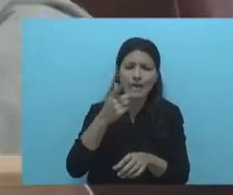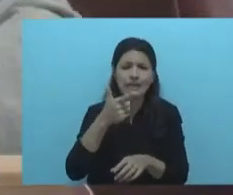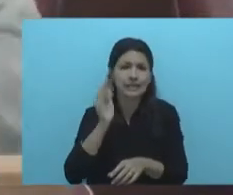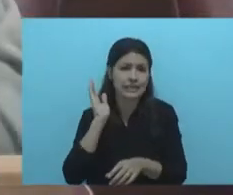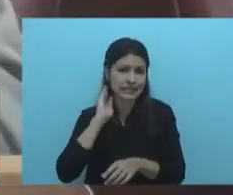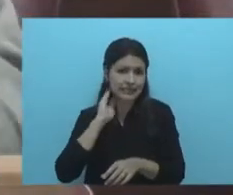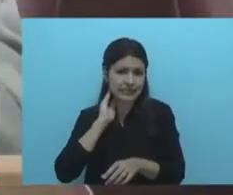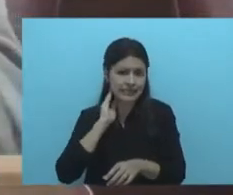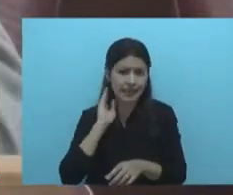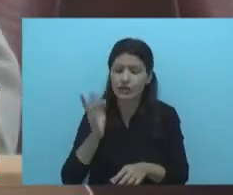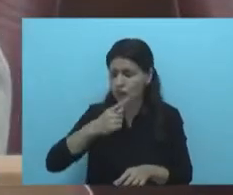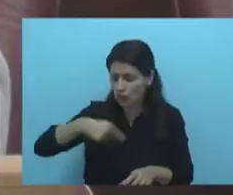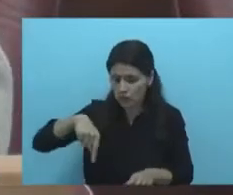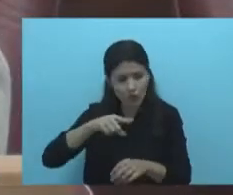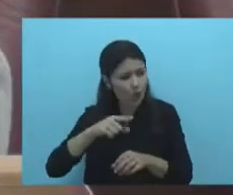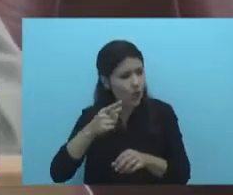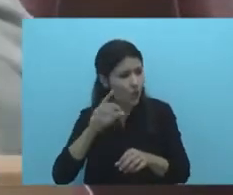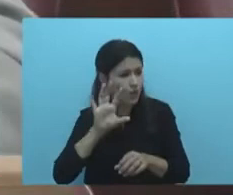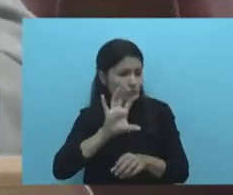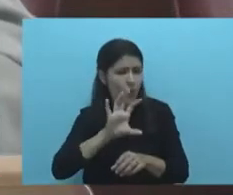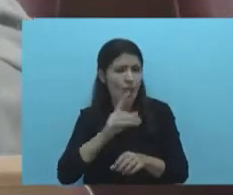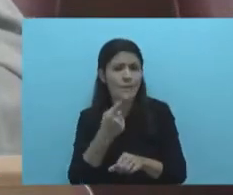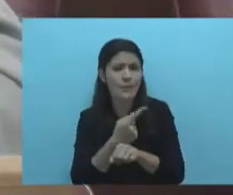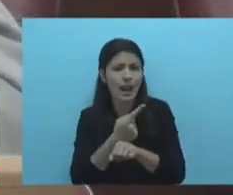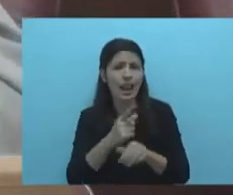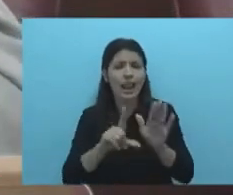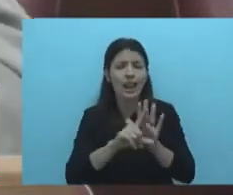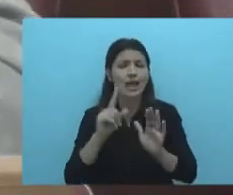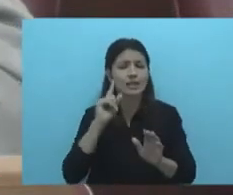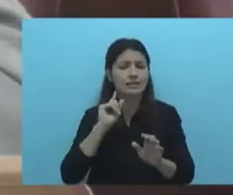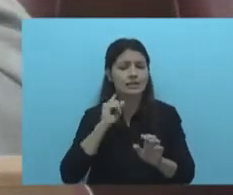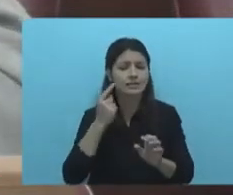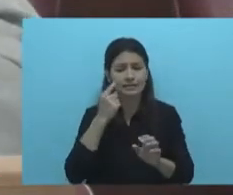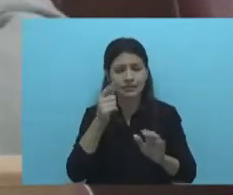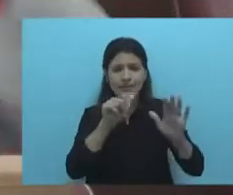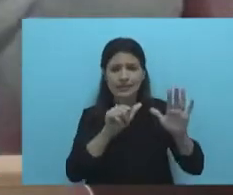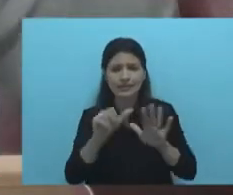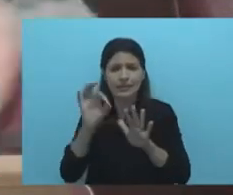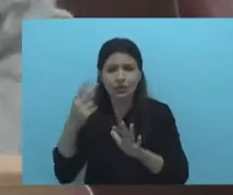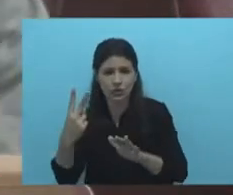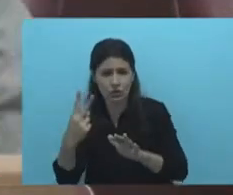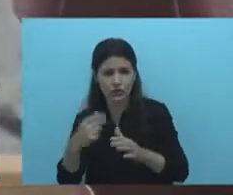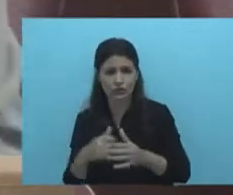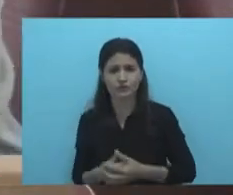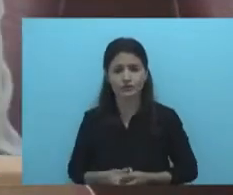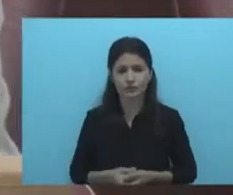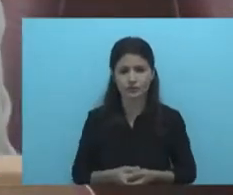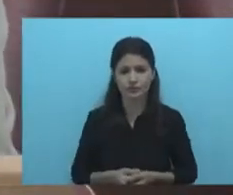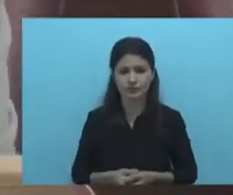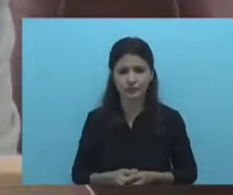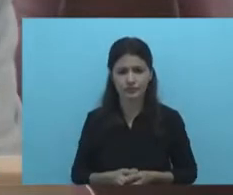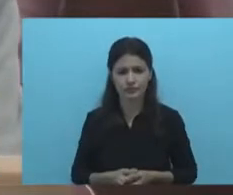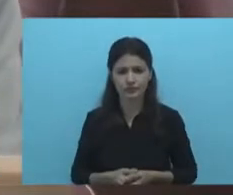2016, fuimos pioneros con la Ley 13.602, un año antes de la Ley